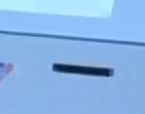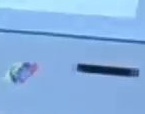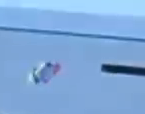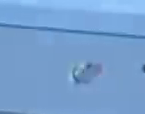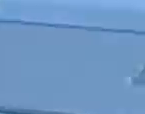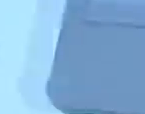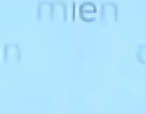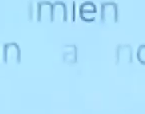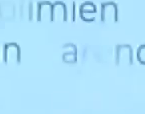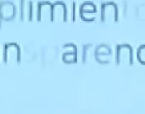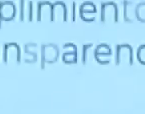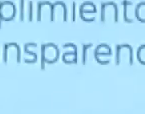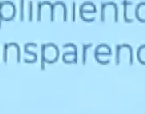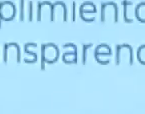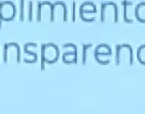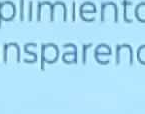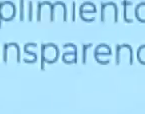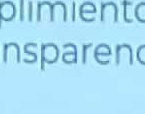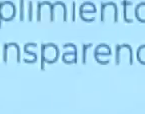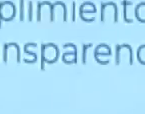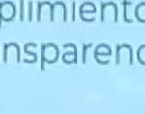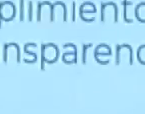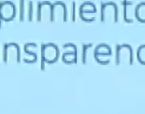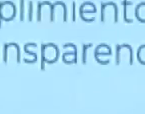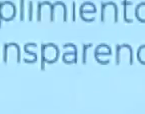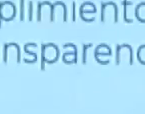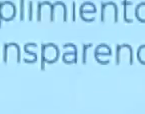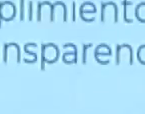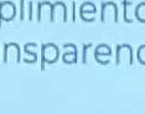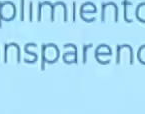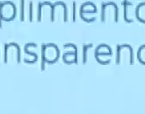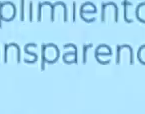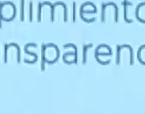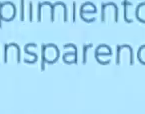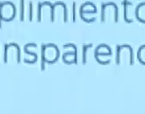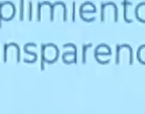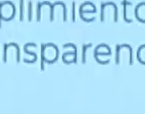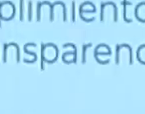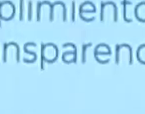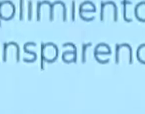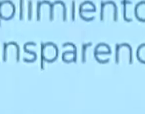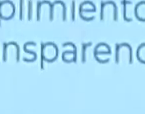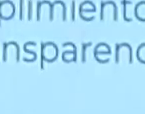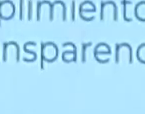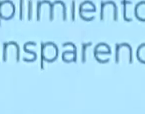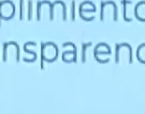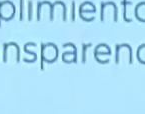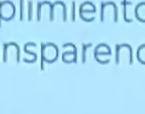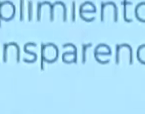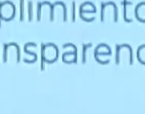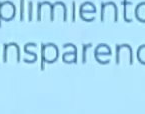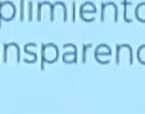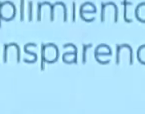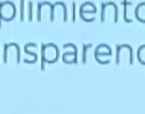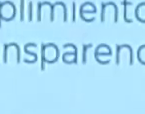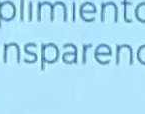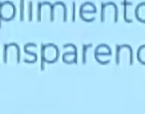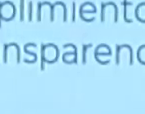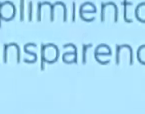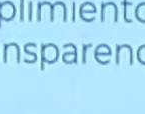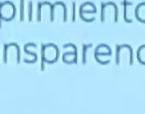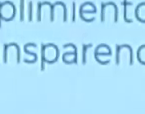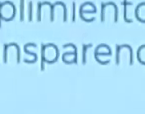sufragio. Principios democráticos. La nueva tecnología electoral se desarrolló con el objetivo